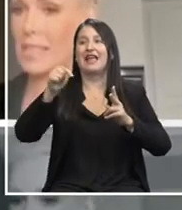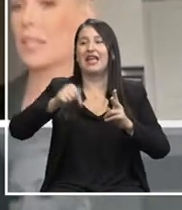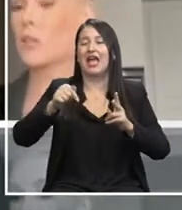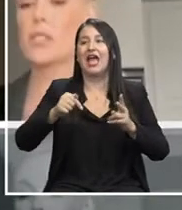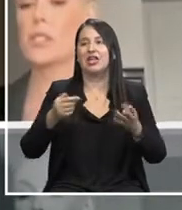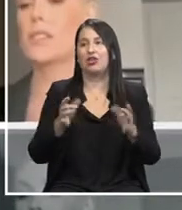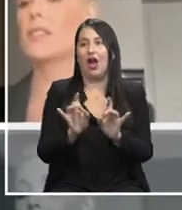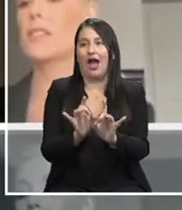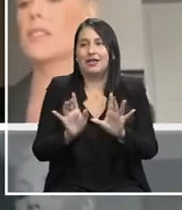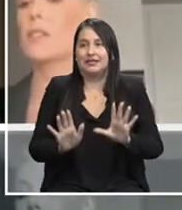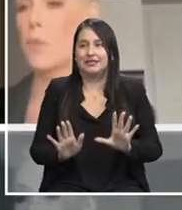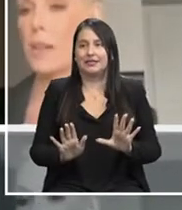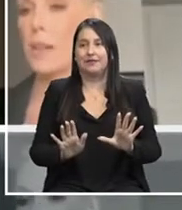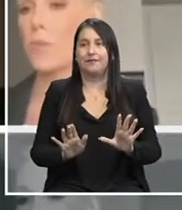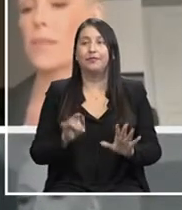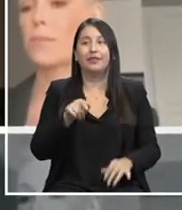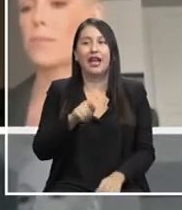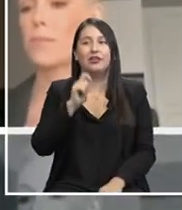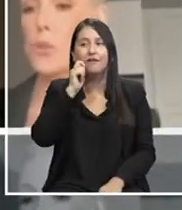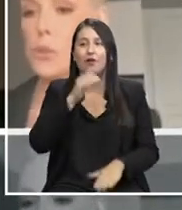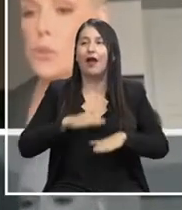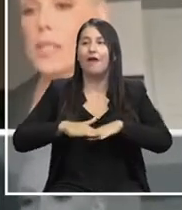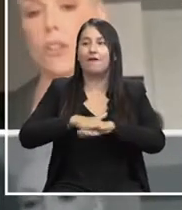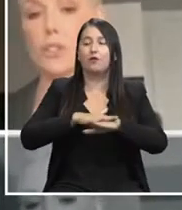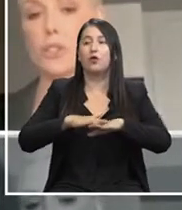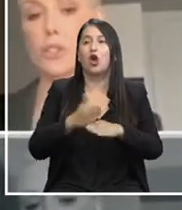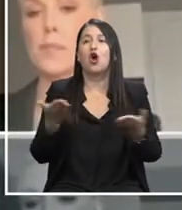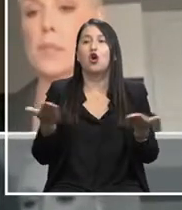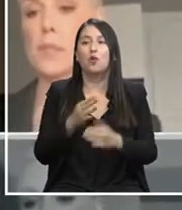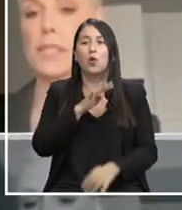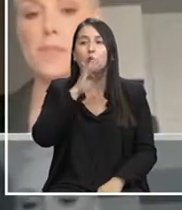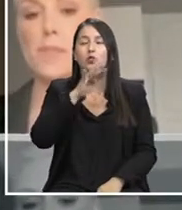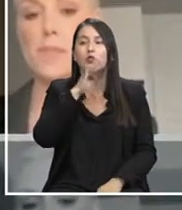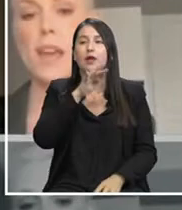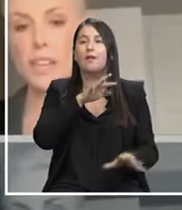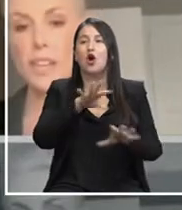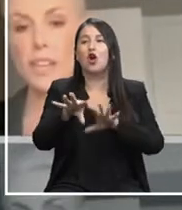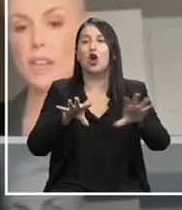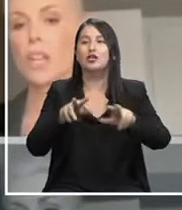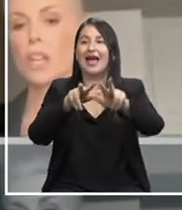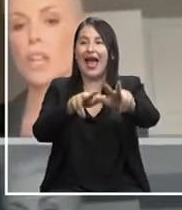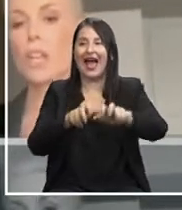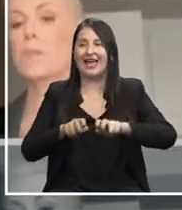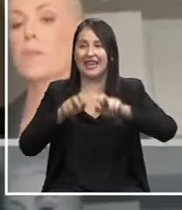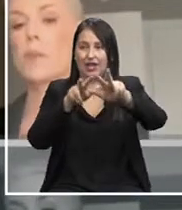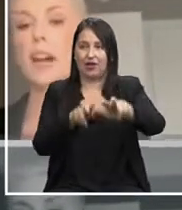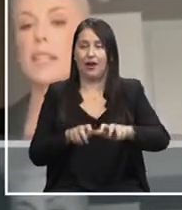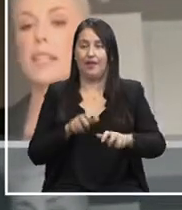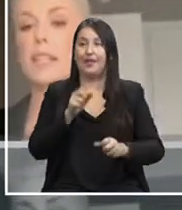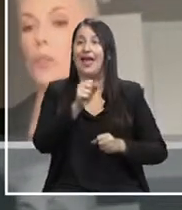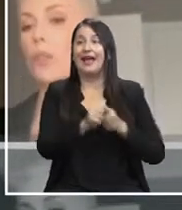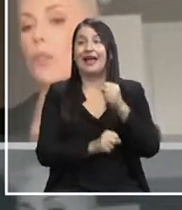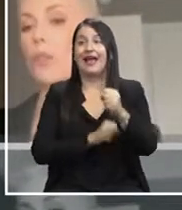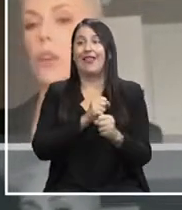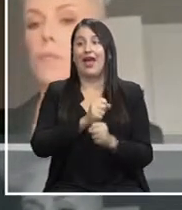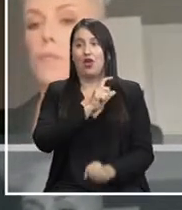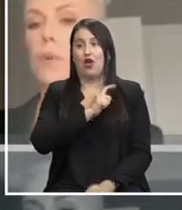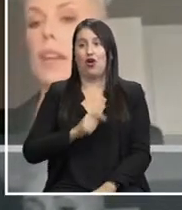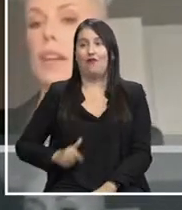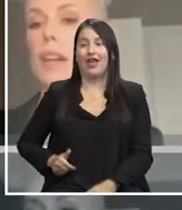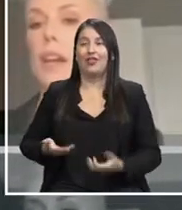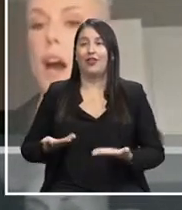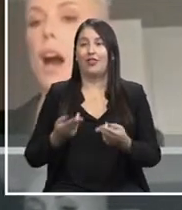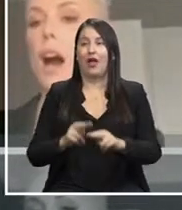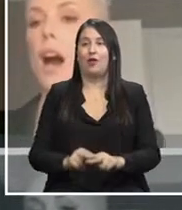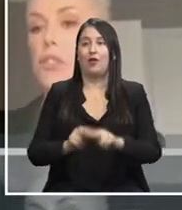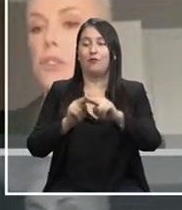así. Eso incluye la forma en que usamos los subsidios agrícolas. Cada año, los gobiernos brindan un total